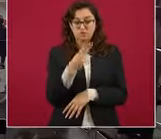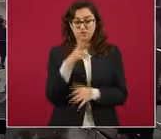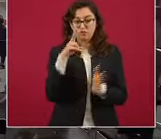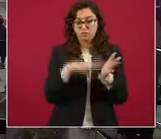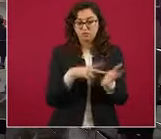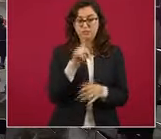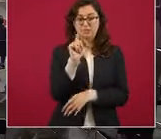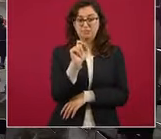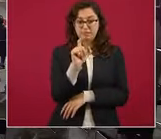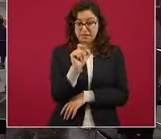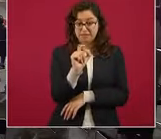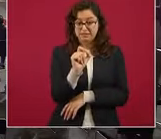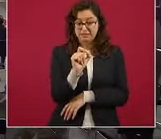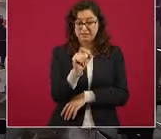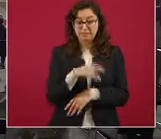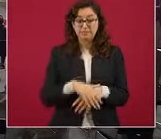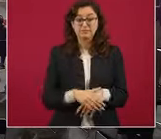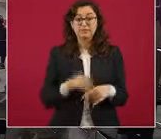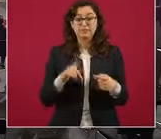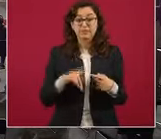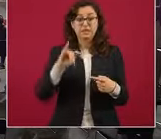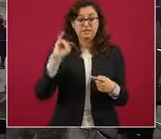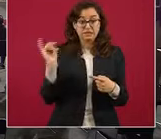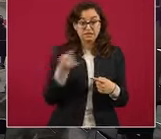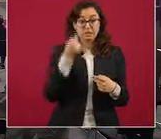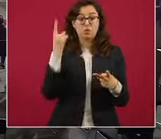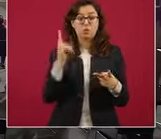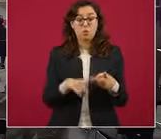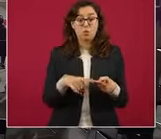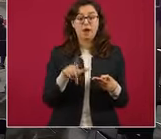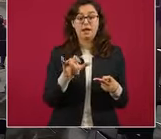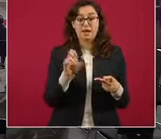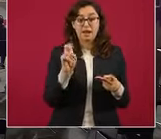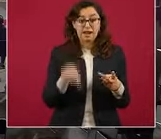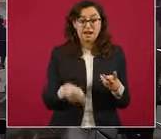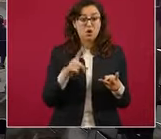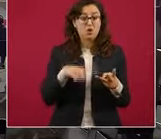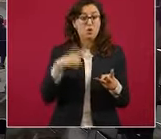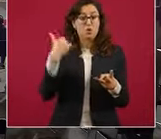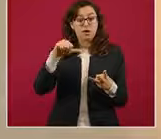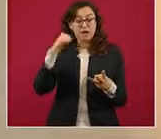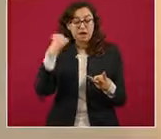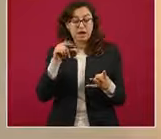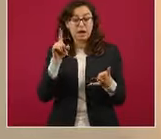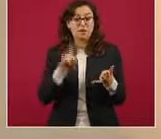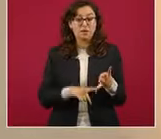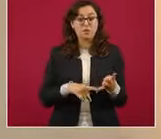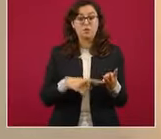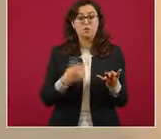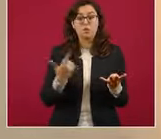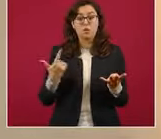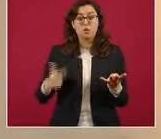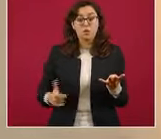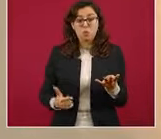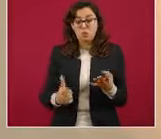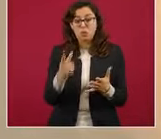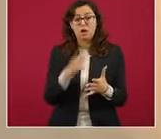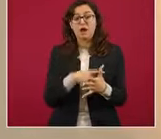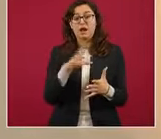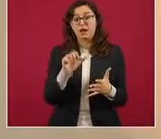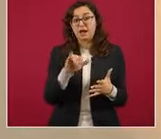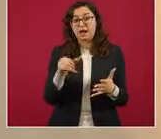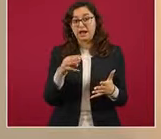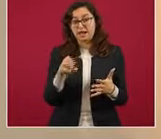2020. Destaca Tijuana, Juárez, León, Acapulco, Culiacán, Guadalajara, Benito Juárez, Quintana Roo, Cajeme,